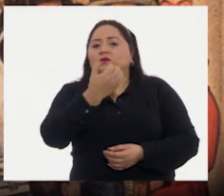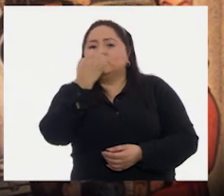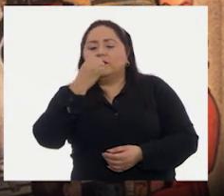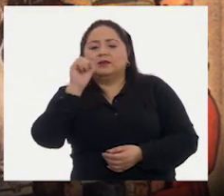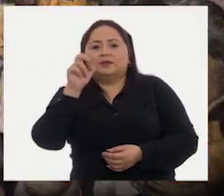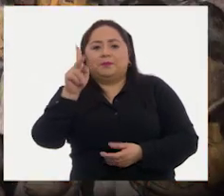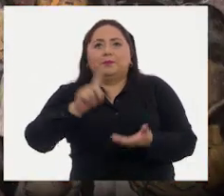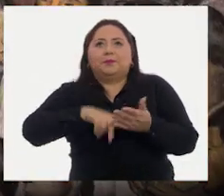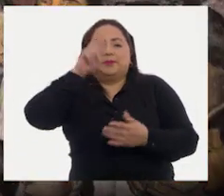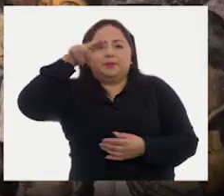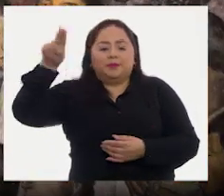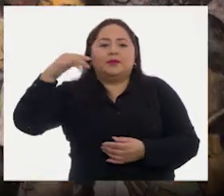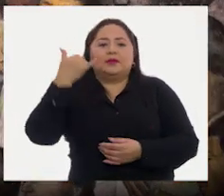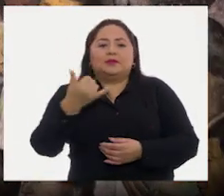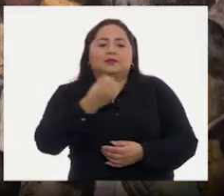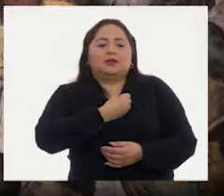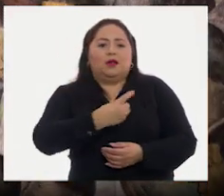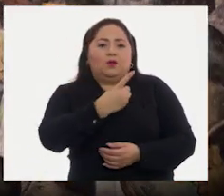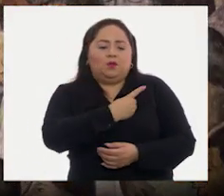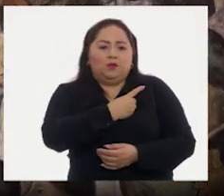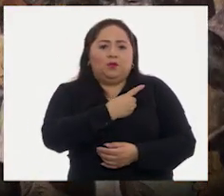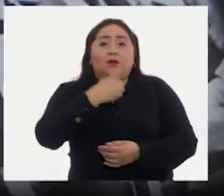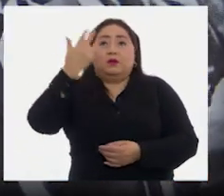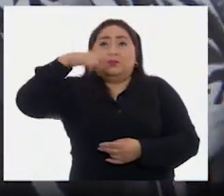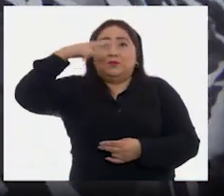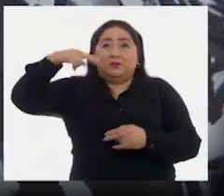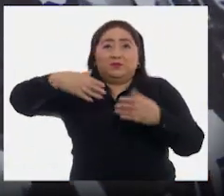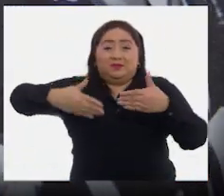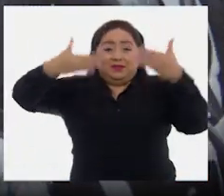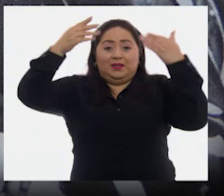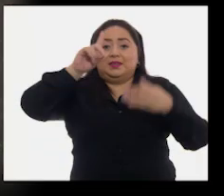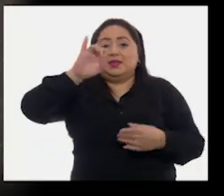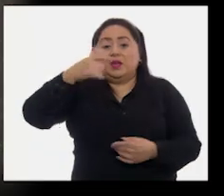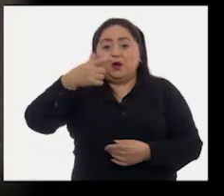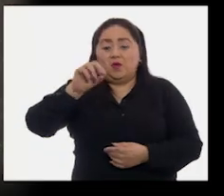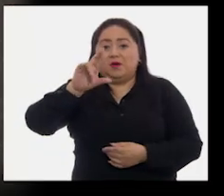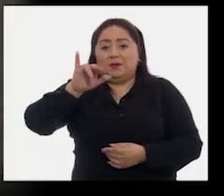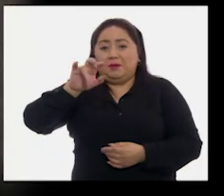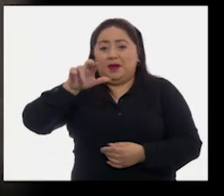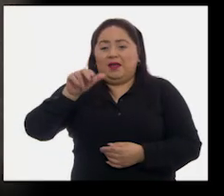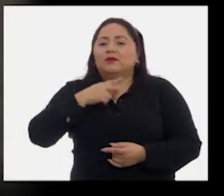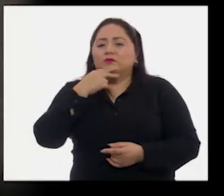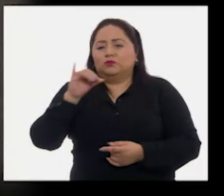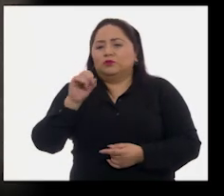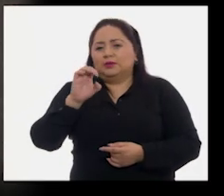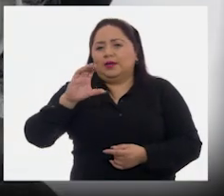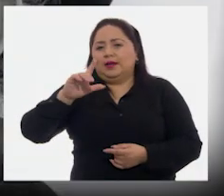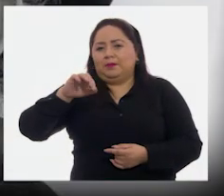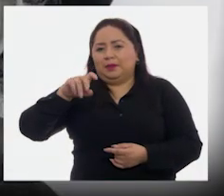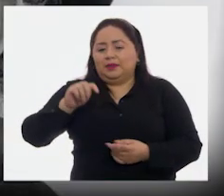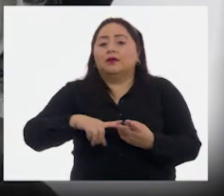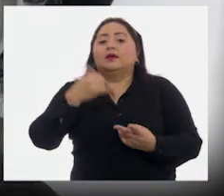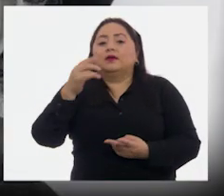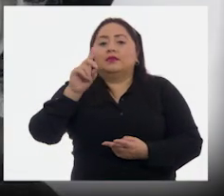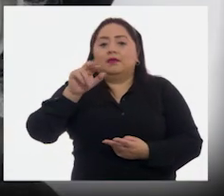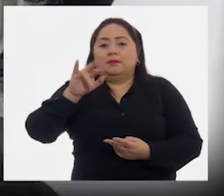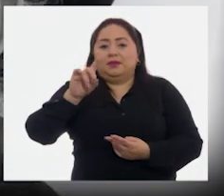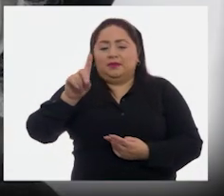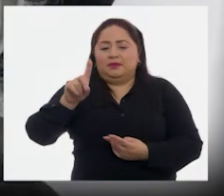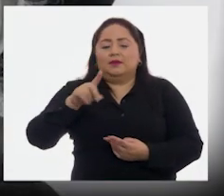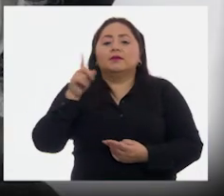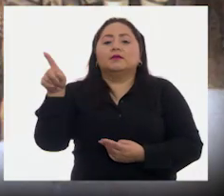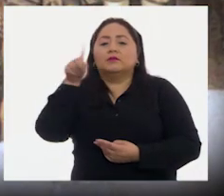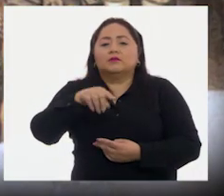Educación Pública y la de Salud. El muralismo de Diego Rivera, José Clemente Orozco y David Alfaro